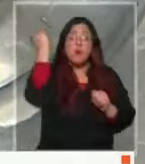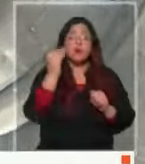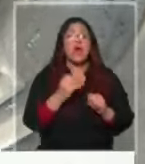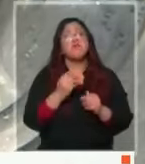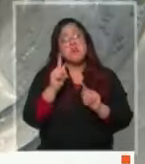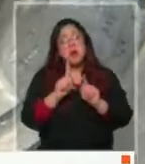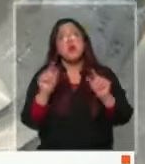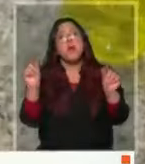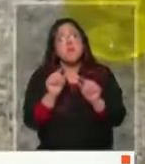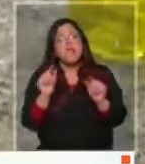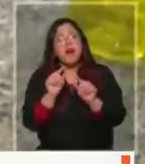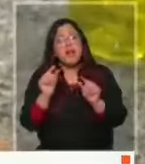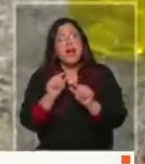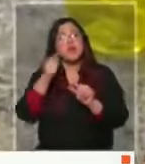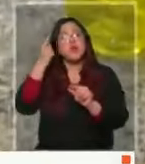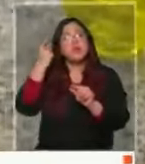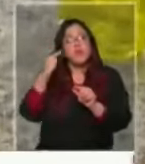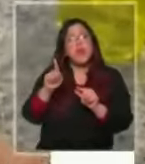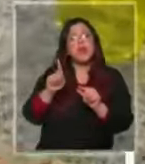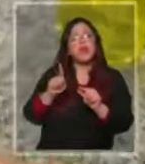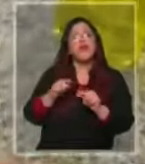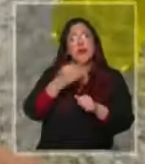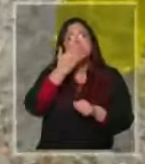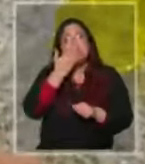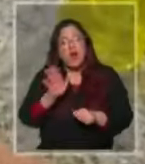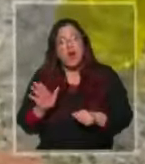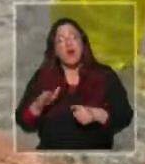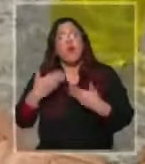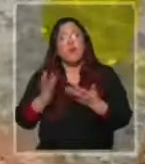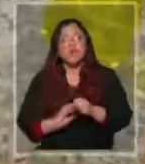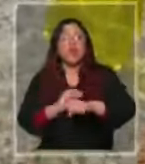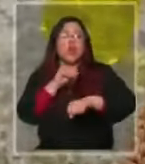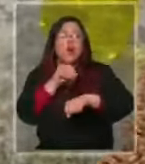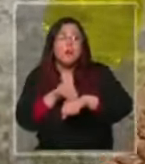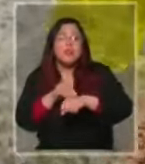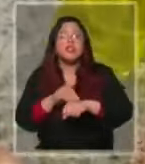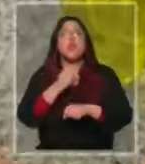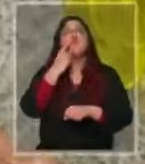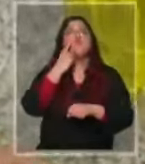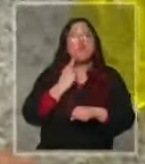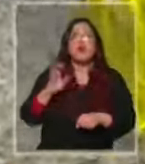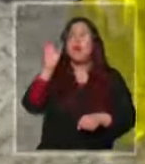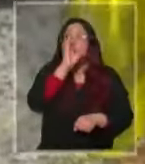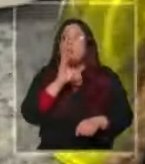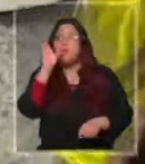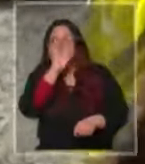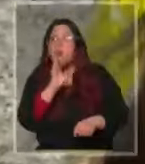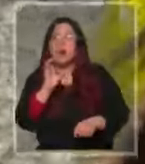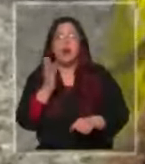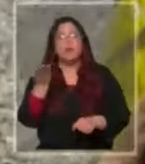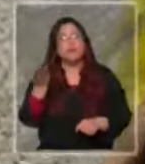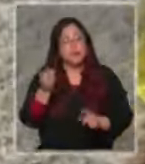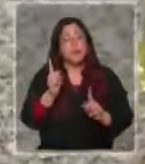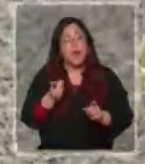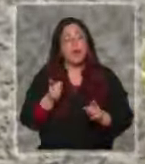que uno que cuesta 3 veces más. Por eso la recomendación es probar, buscar y cotizar.